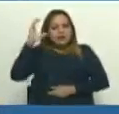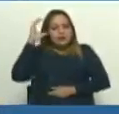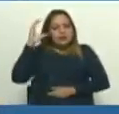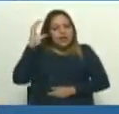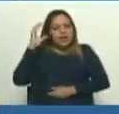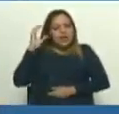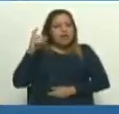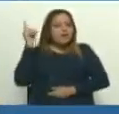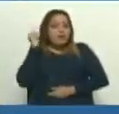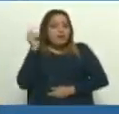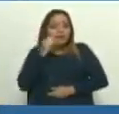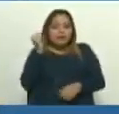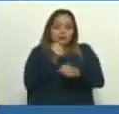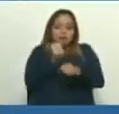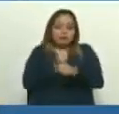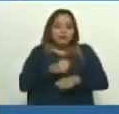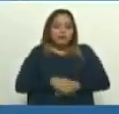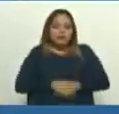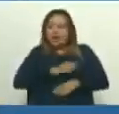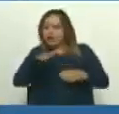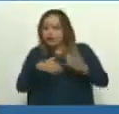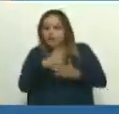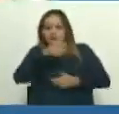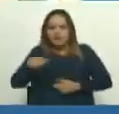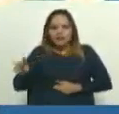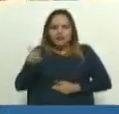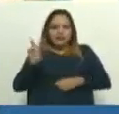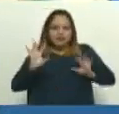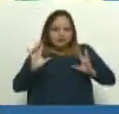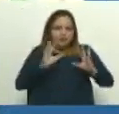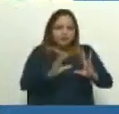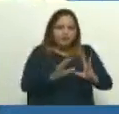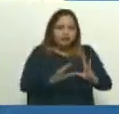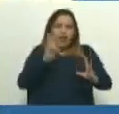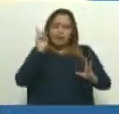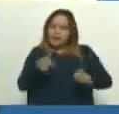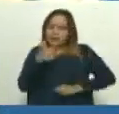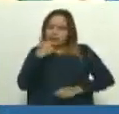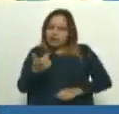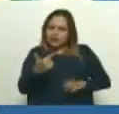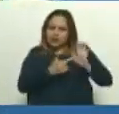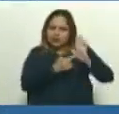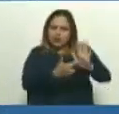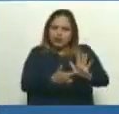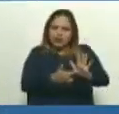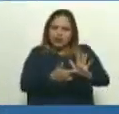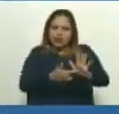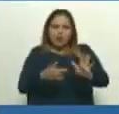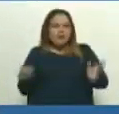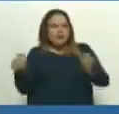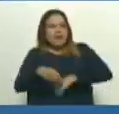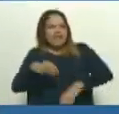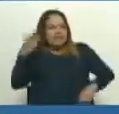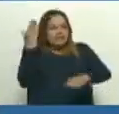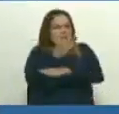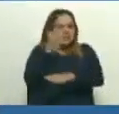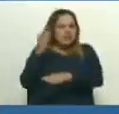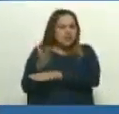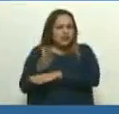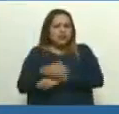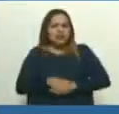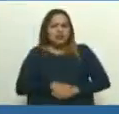el pueblo venezolano en su conjunto. Bueno, esto también lo hemos dicho. ¿Dónde se han concentrado las sanciones? En ahogar